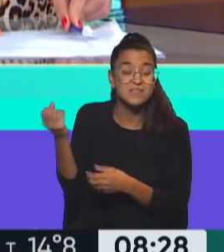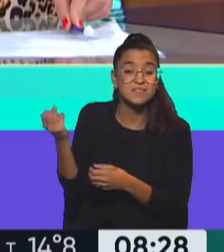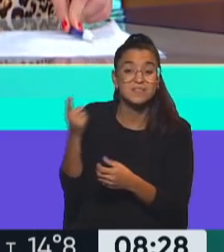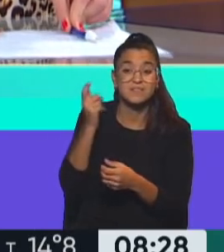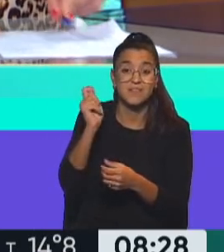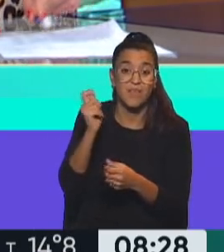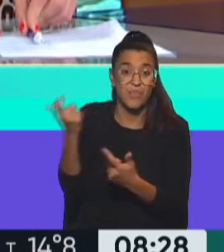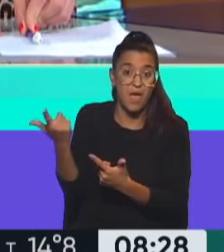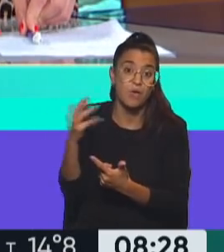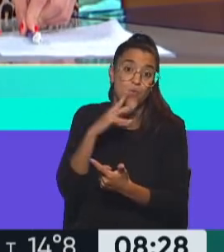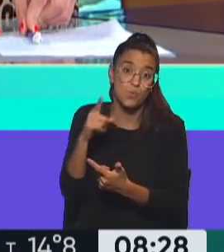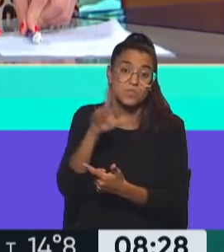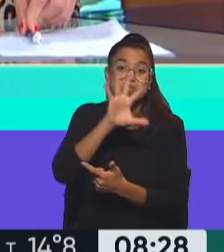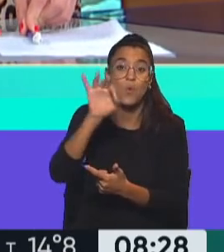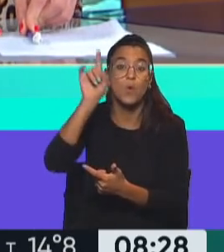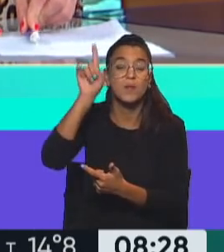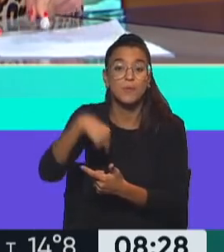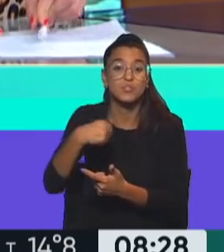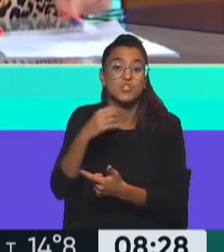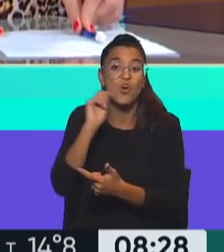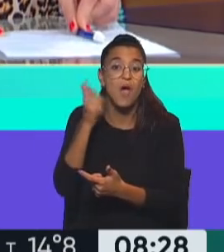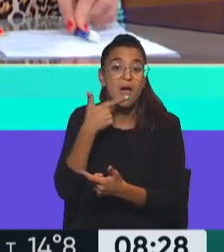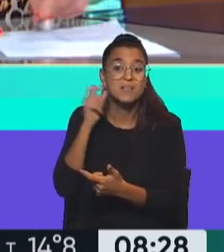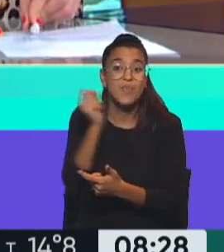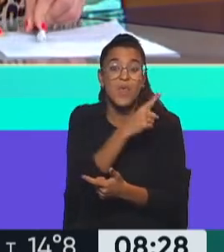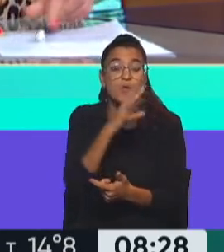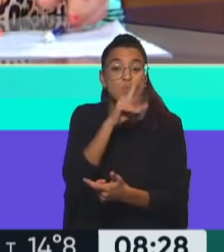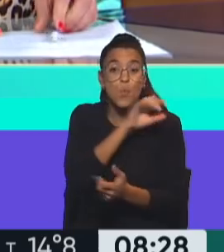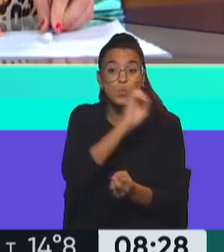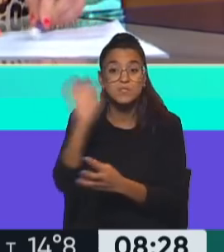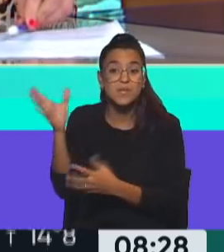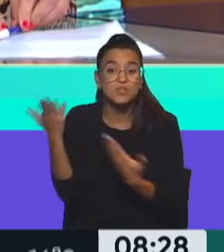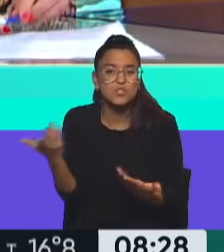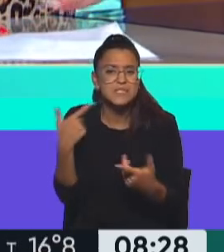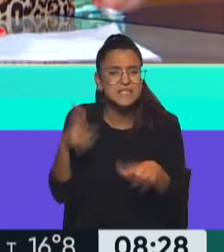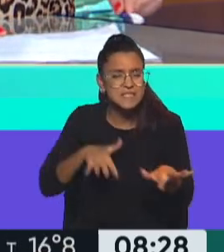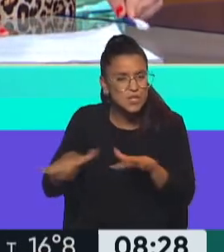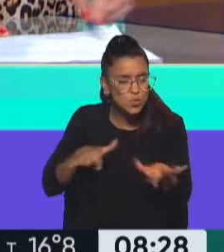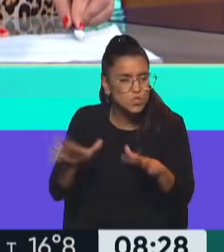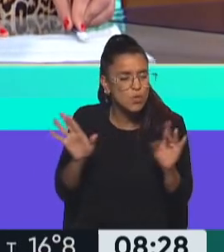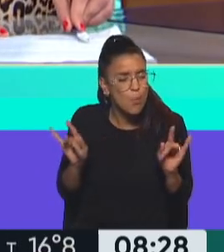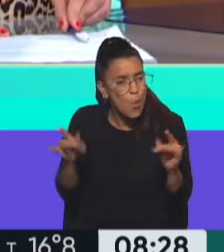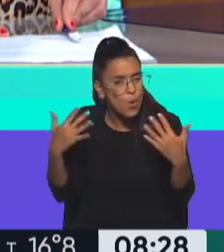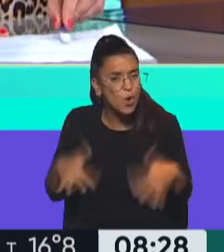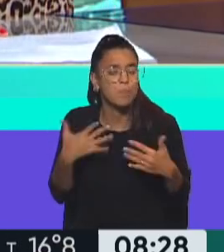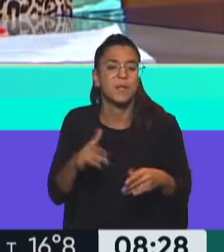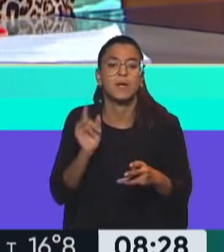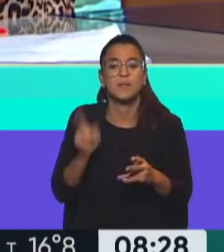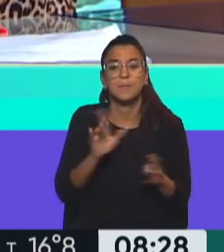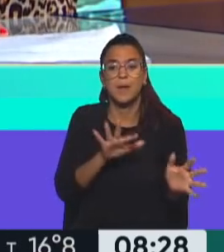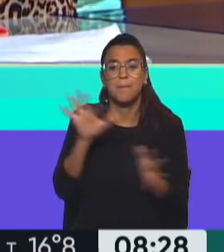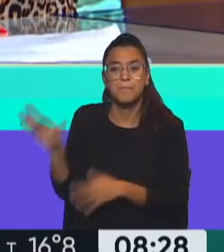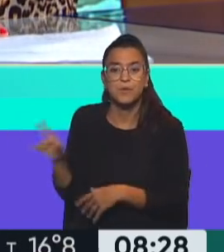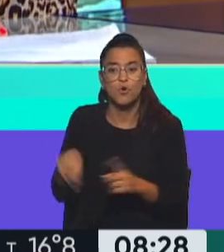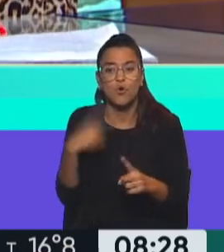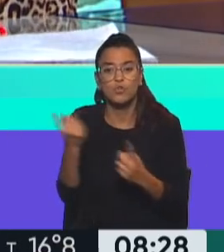de Rusia. El 50% del gas que recibe es de Rusia. Entonces, realmente está en una situación muy complicada. Por otro lado,